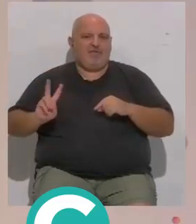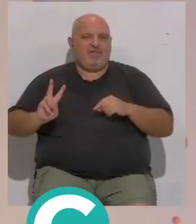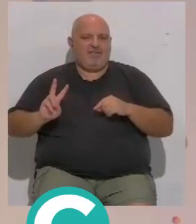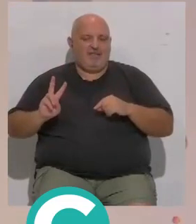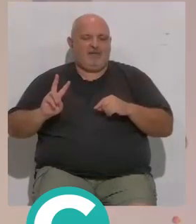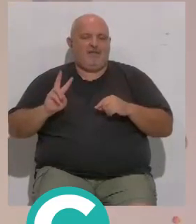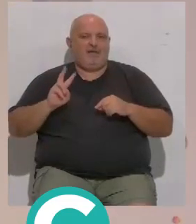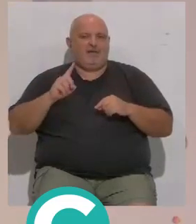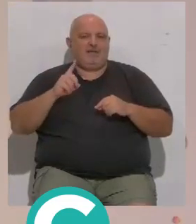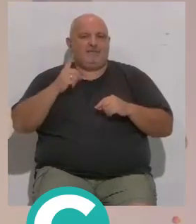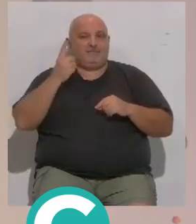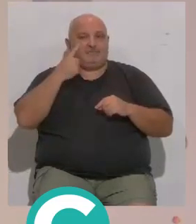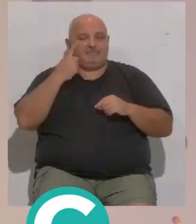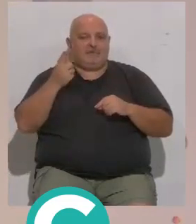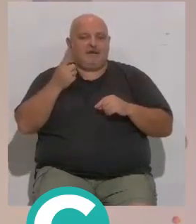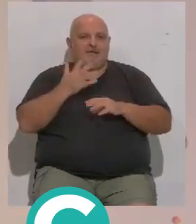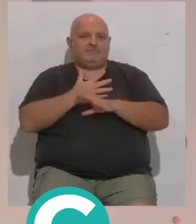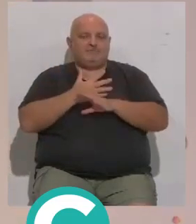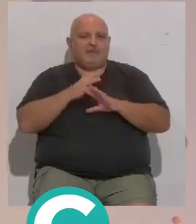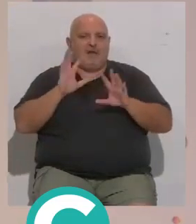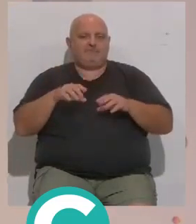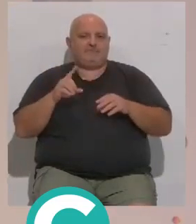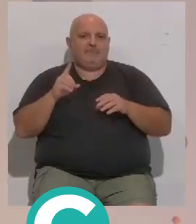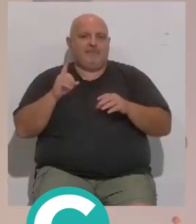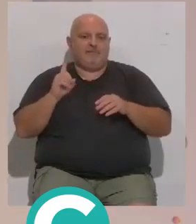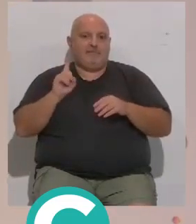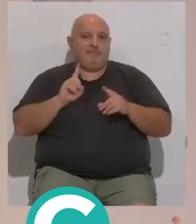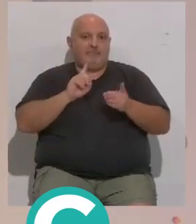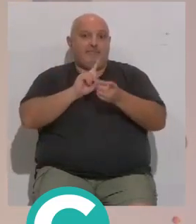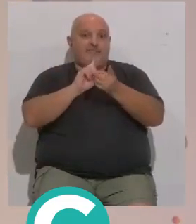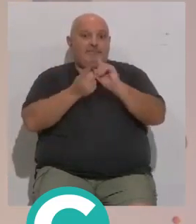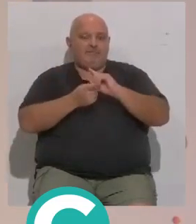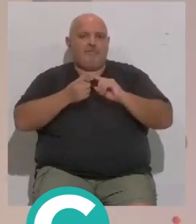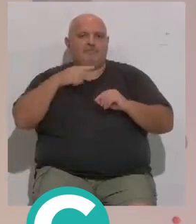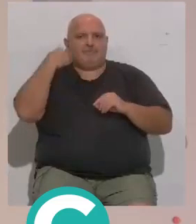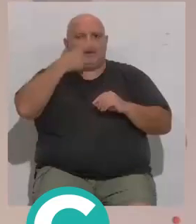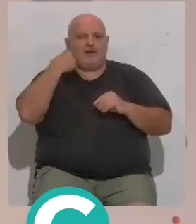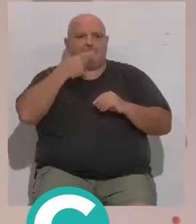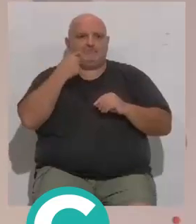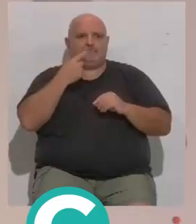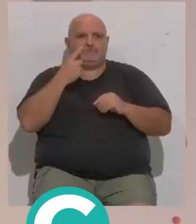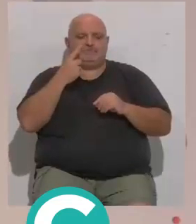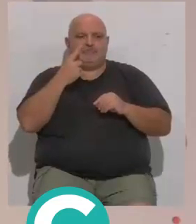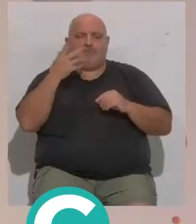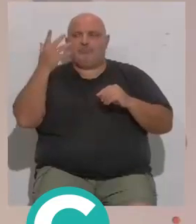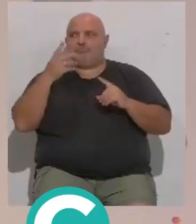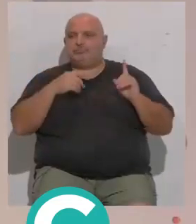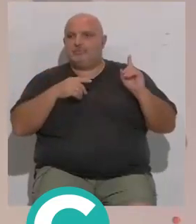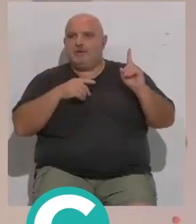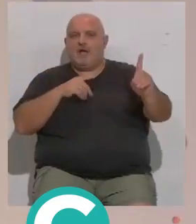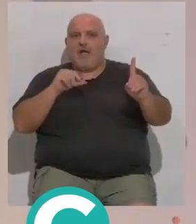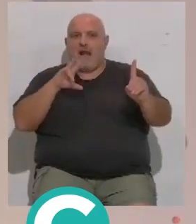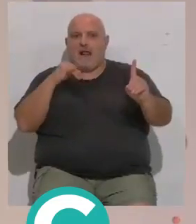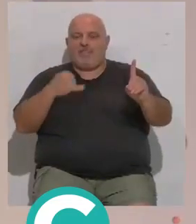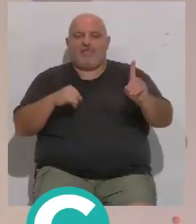la retransmisión, mientras se veía al futbolista del Cádiz que iba a ingresar en el terreno de juego, la cara como no queriendo mirar la entrada de Rubén